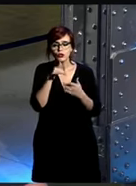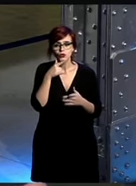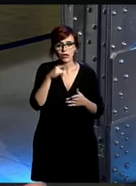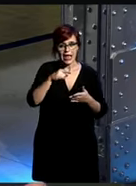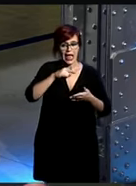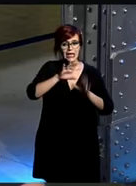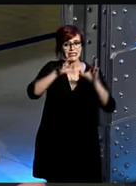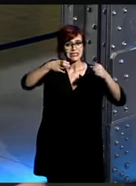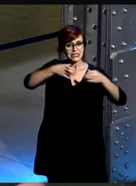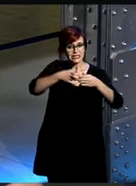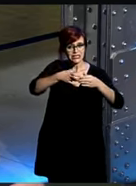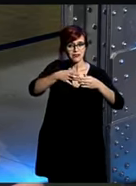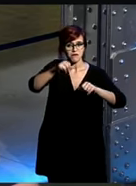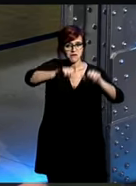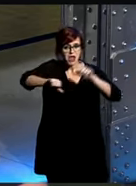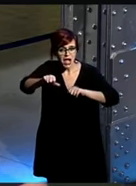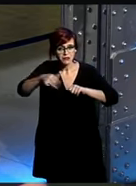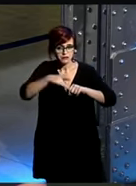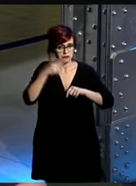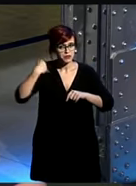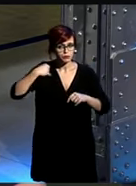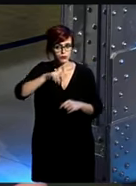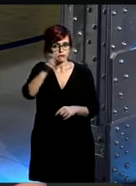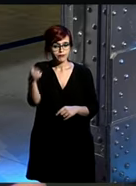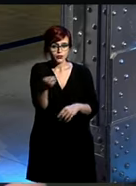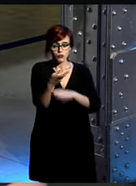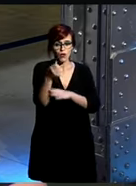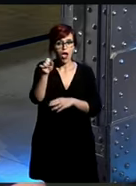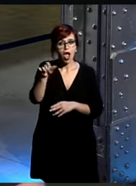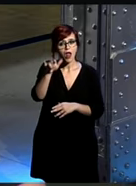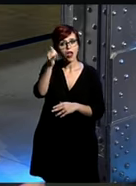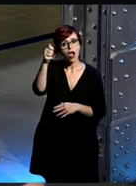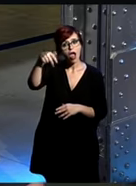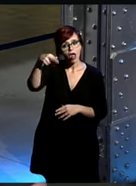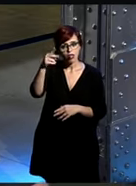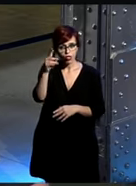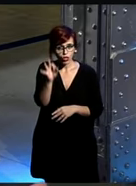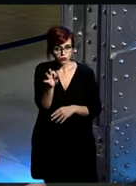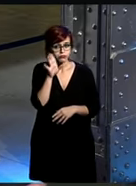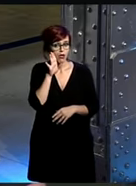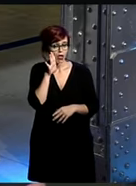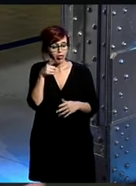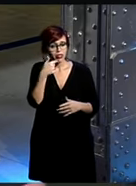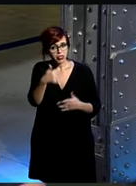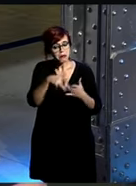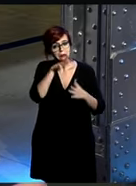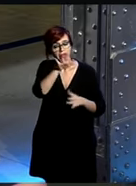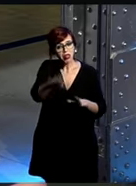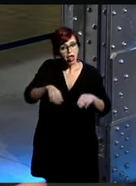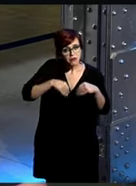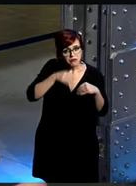estas universidades que estamos viendo en el vídeo que ha puesto Alejandro, pues nos pueden parecer fantásticas, nos pueden parecer maravillosas,